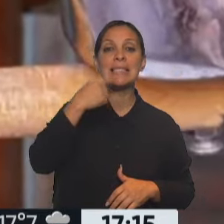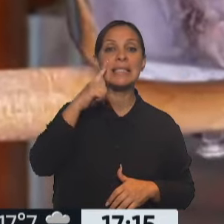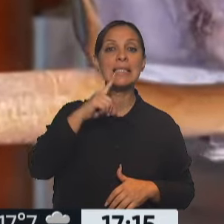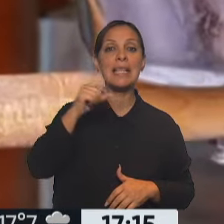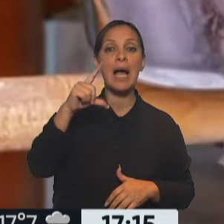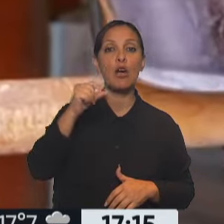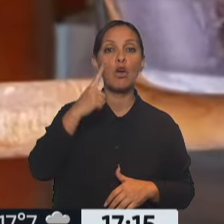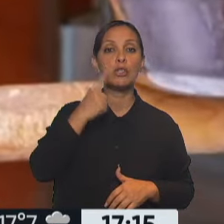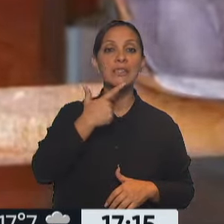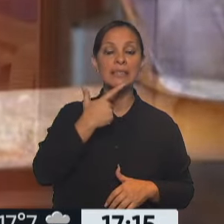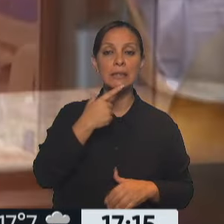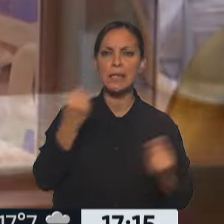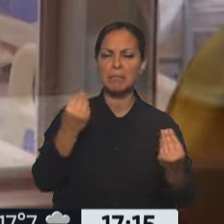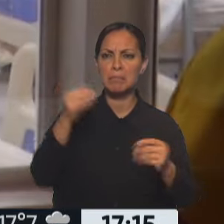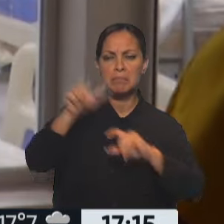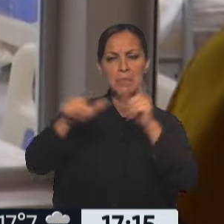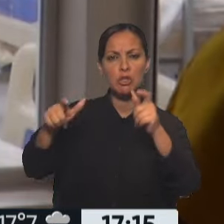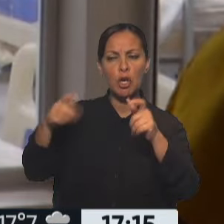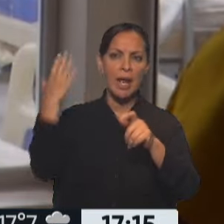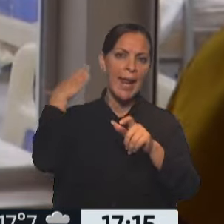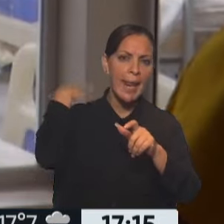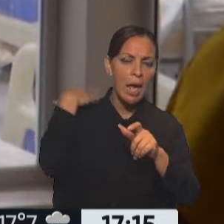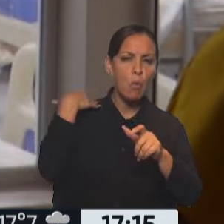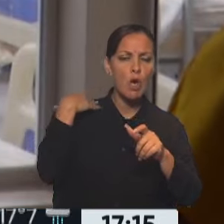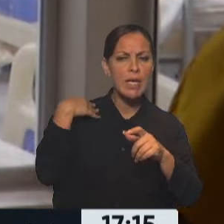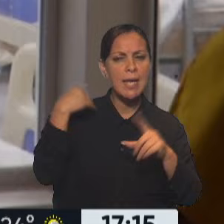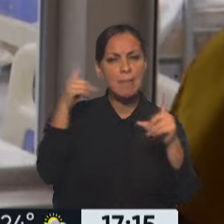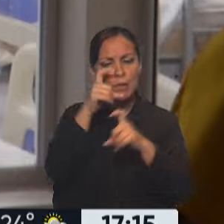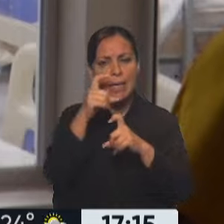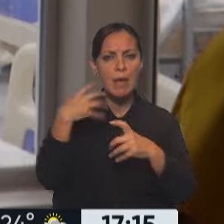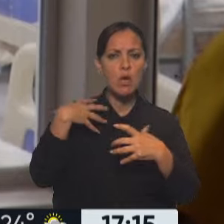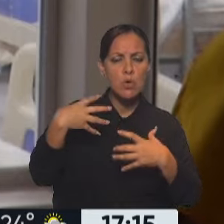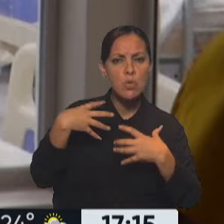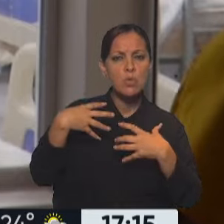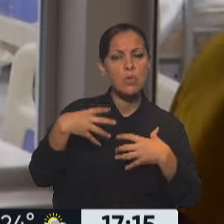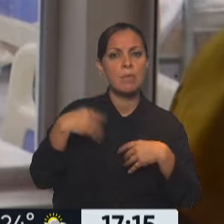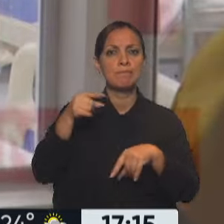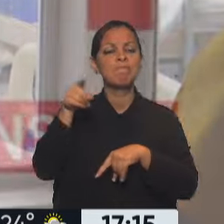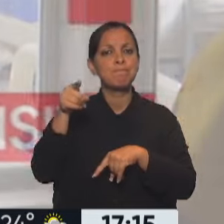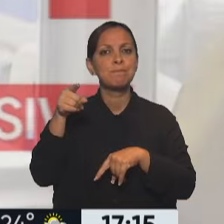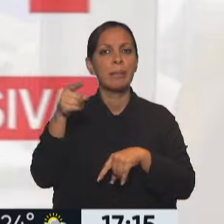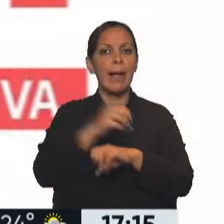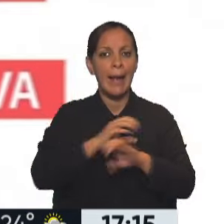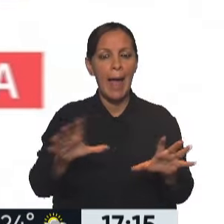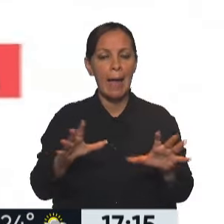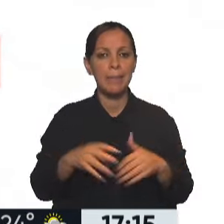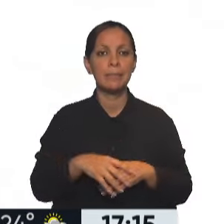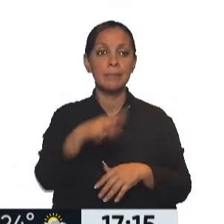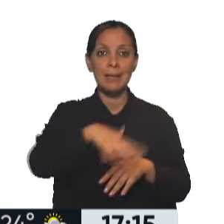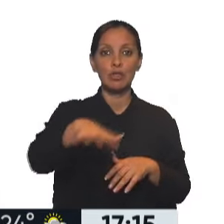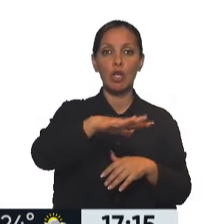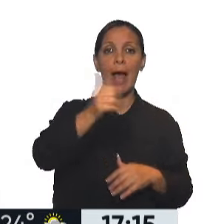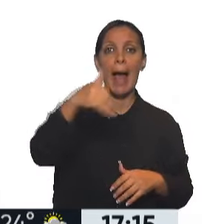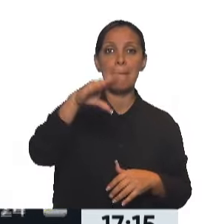del estudio de casos de neumonía aguda grave comunicados por algunos centros hospitalarios del AMBA y por la Sociedad Argentina de